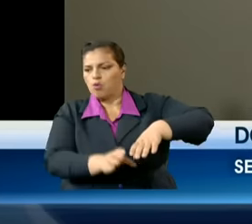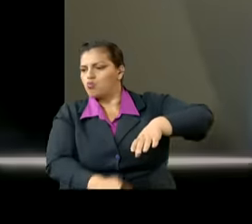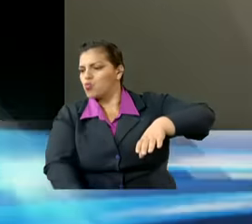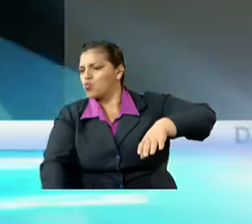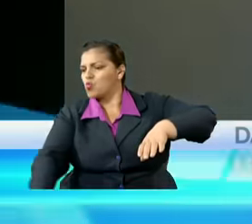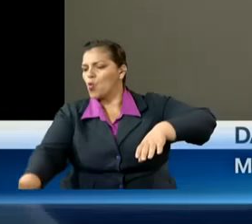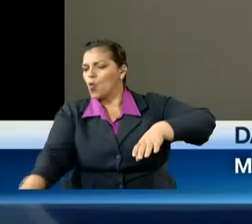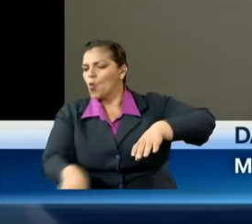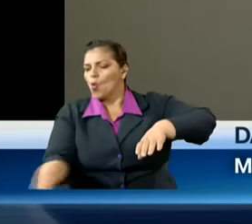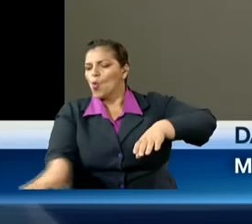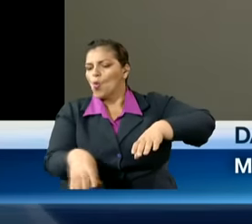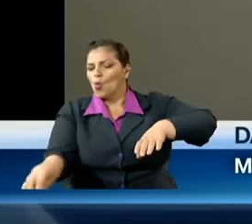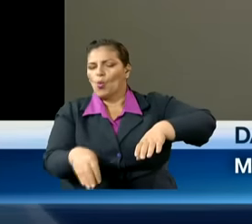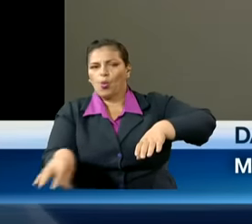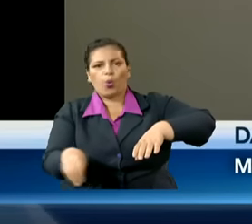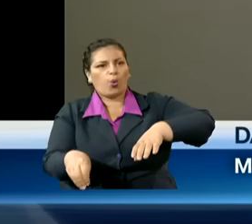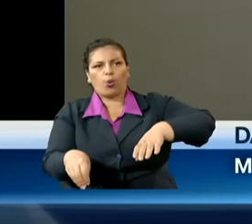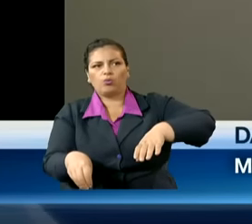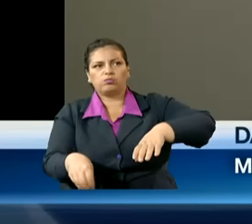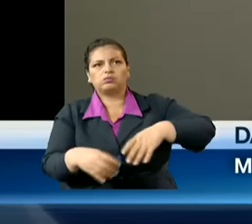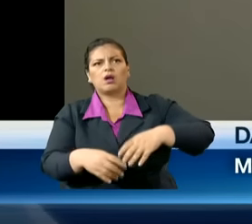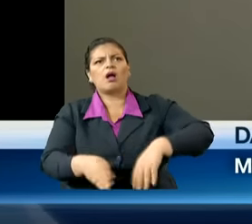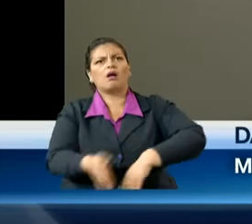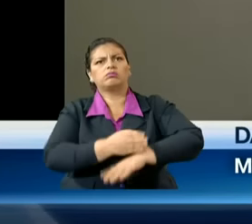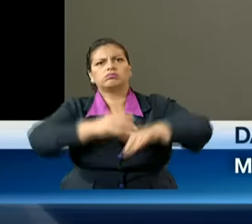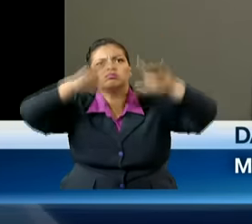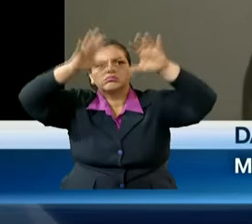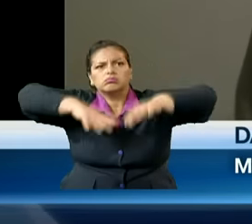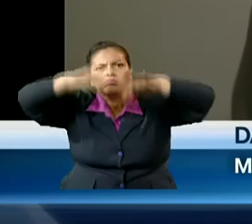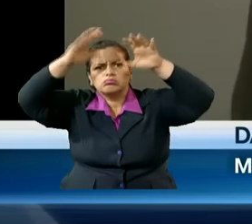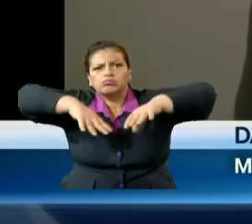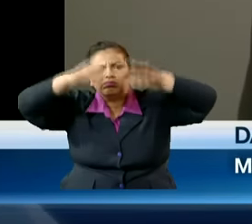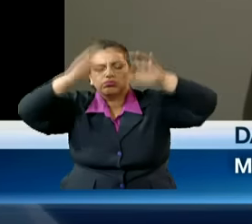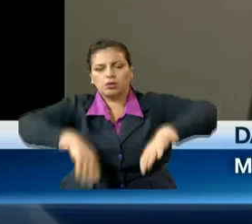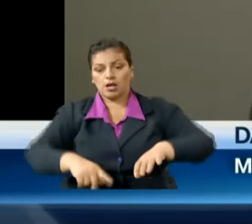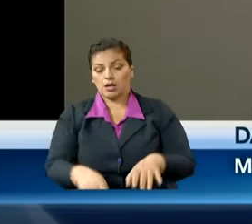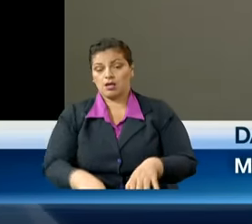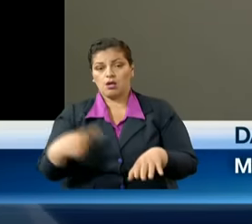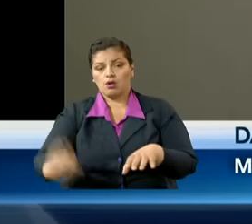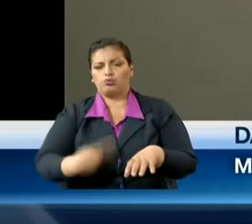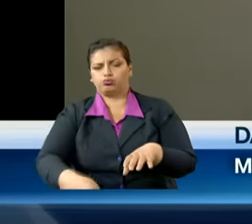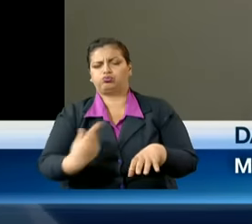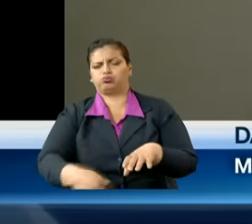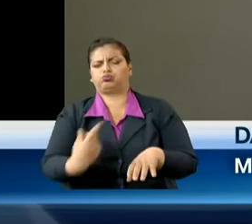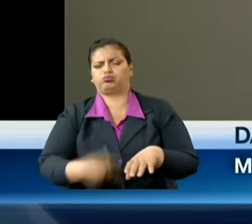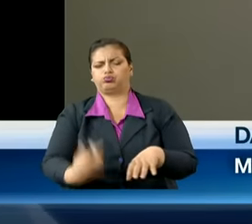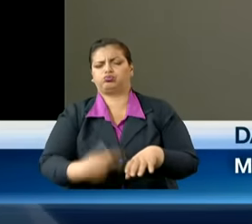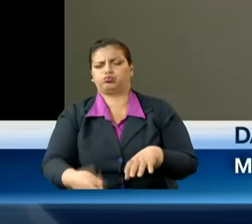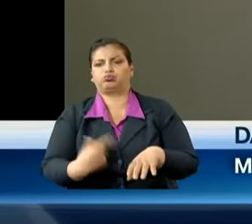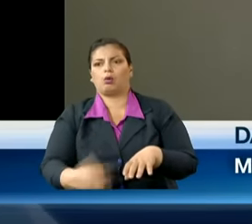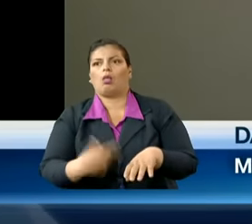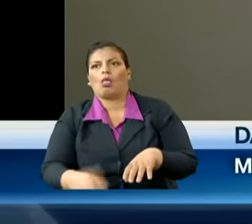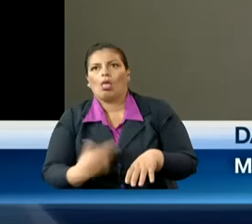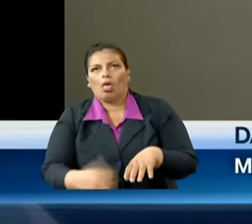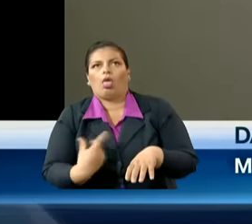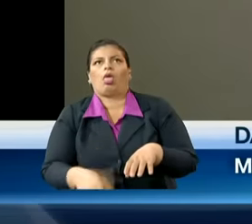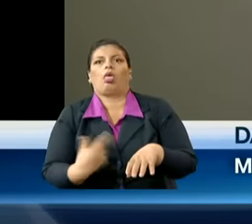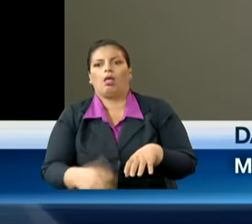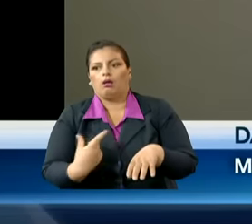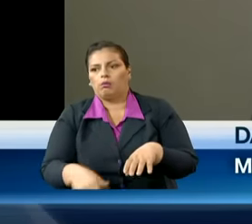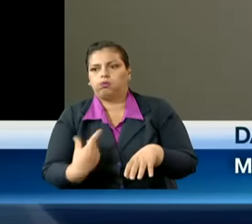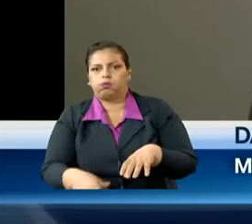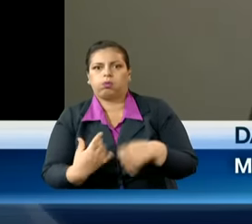fuerte. La bomba primero comenzó a funcionar. Cuando se vio que ya no abasteció,